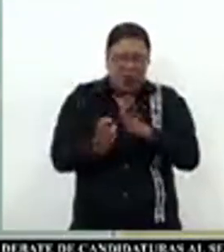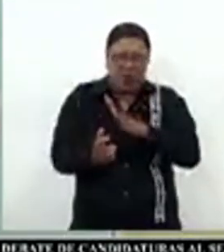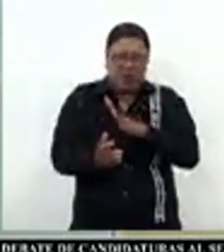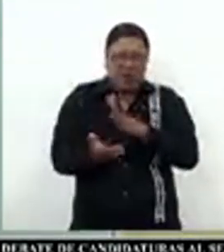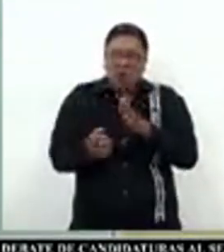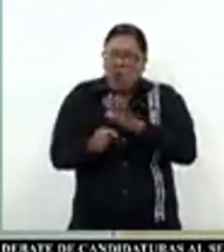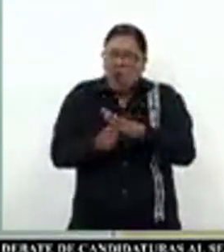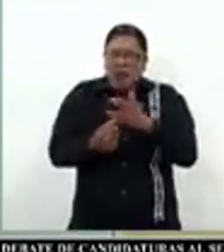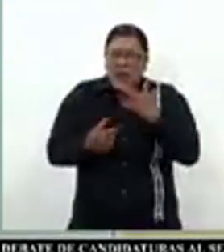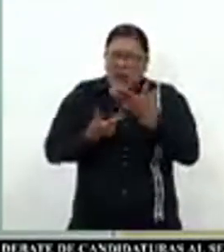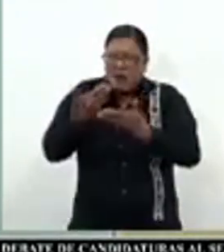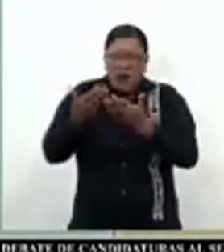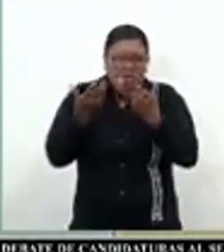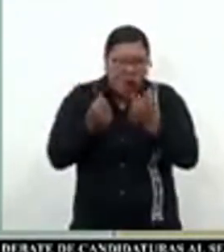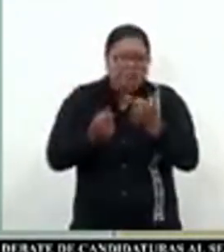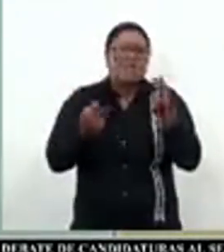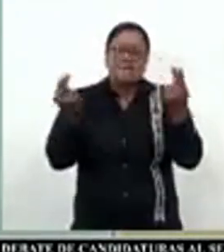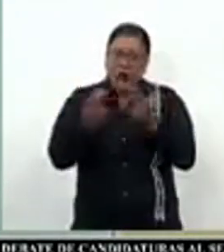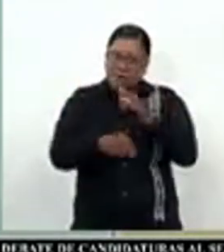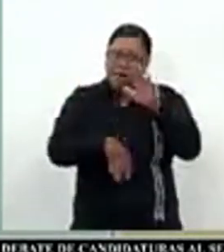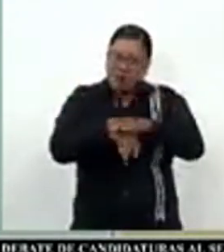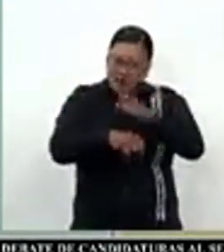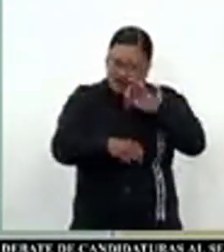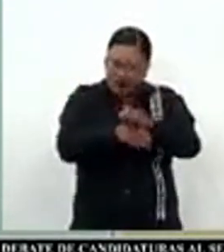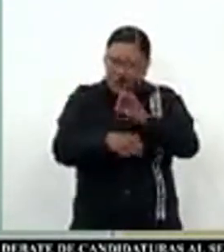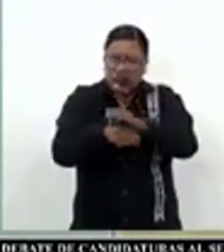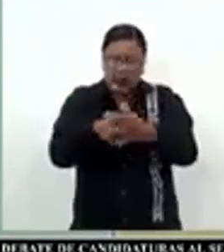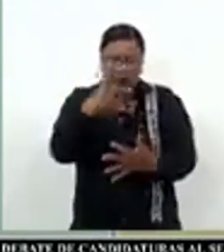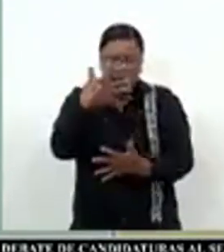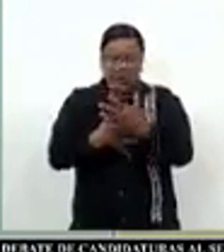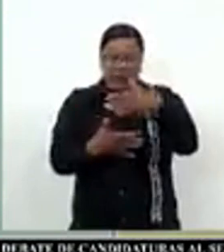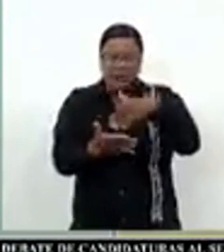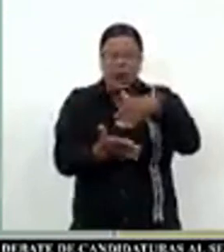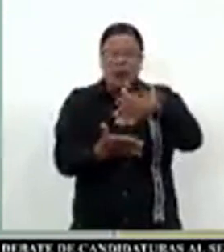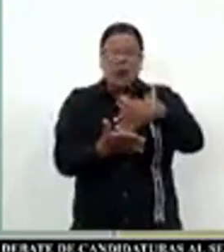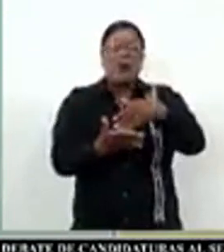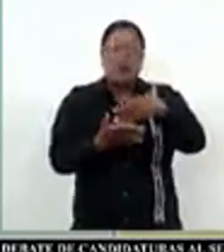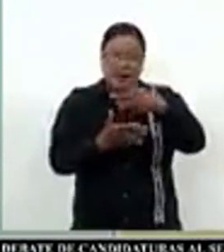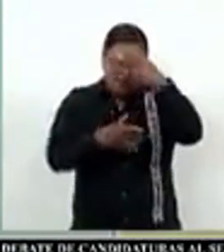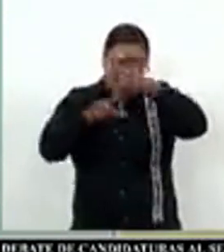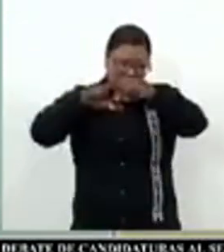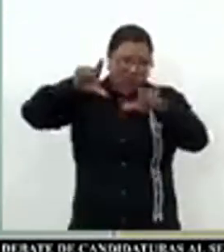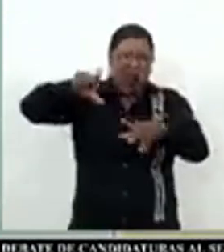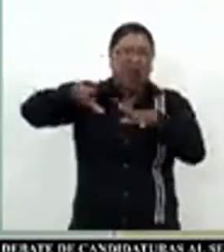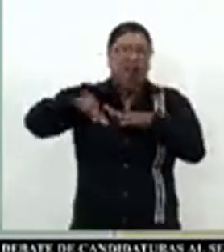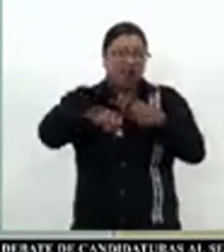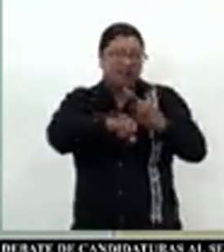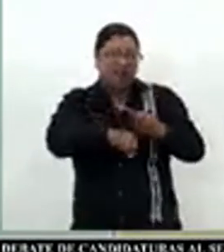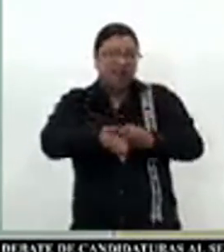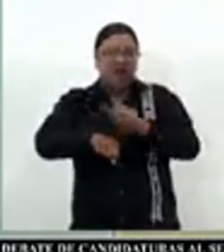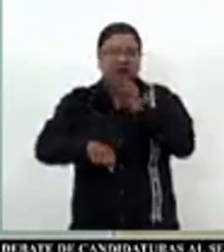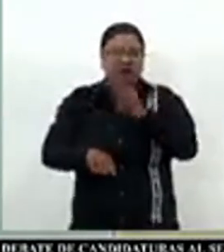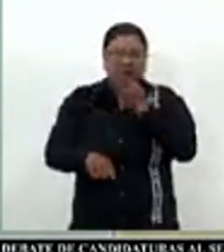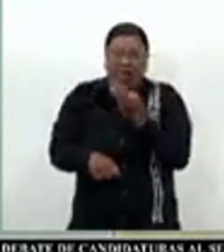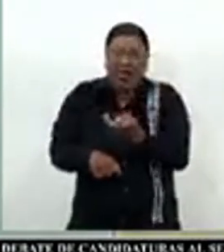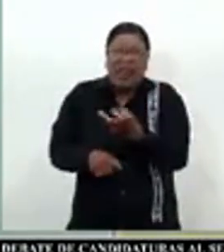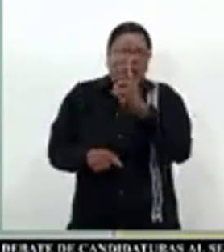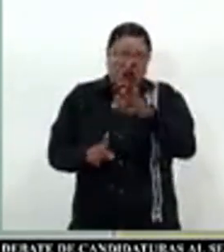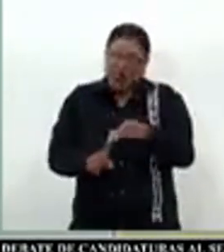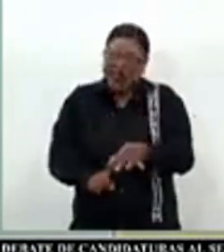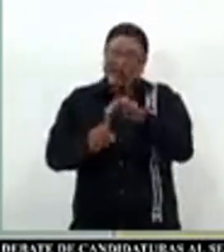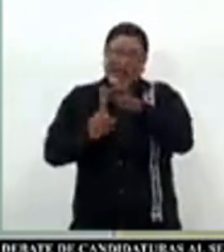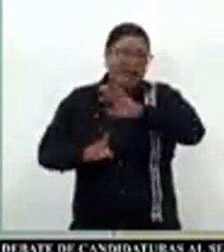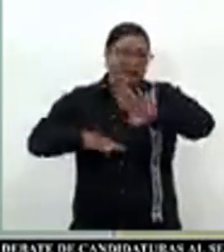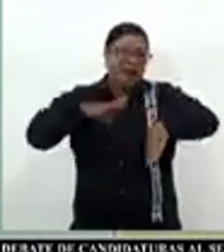deben dar el siguiente paso. Cerca de 15 millones de mexicanos la padecen y es una de las principales causas de muerte en todo el